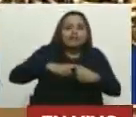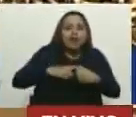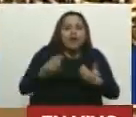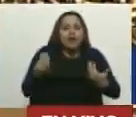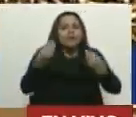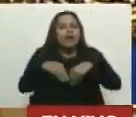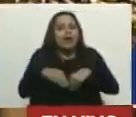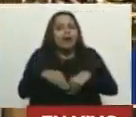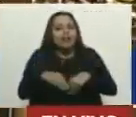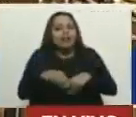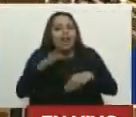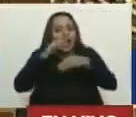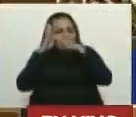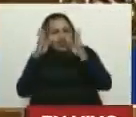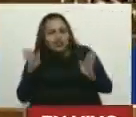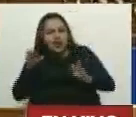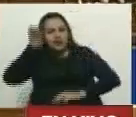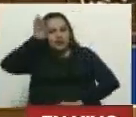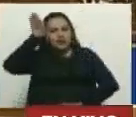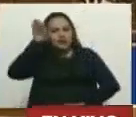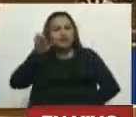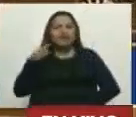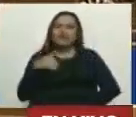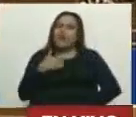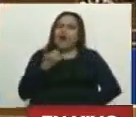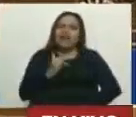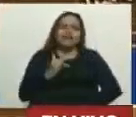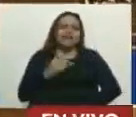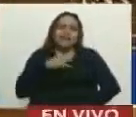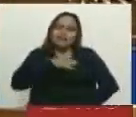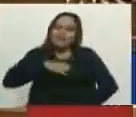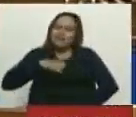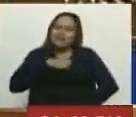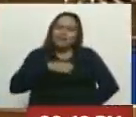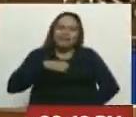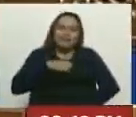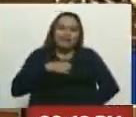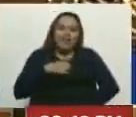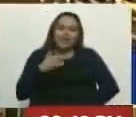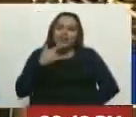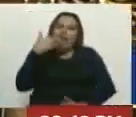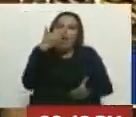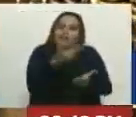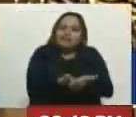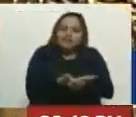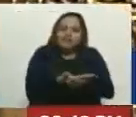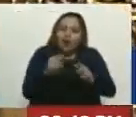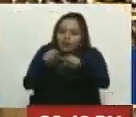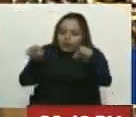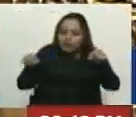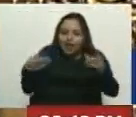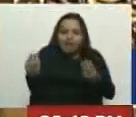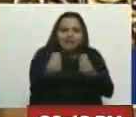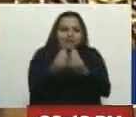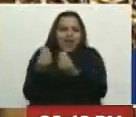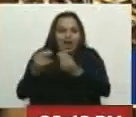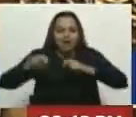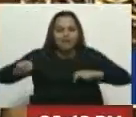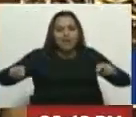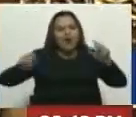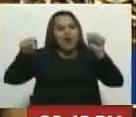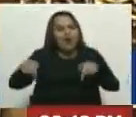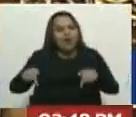vez más apuntando hacia el futuro. Yo estoy conmovido, lo digo así, y les agradezco de estar con ustedes hoy